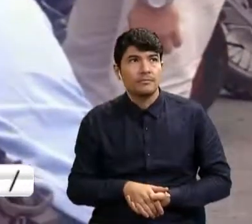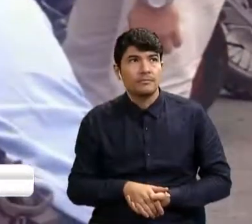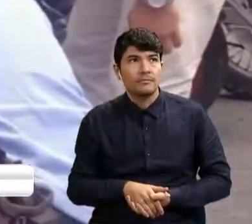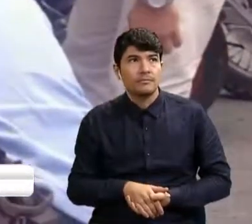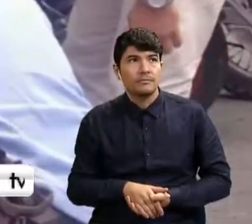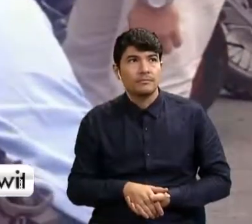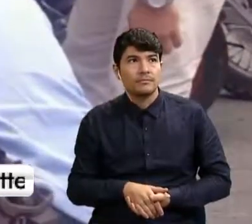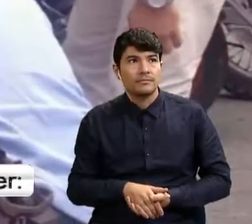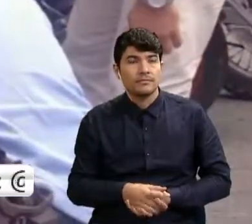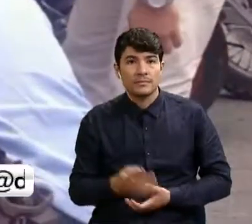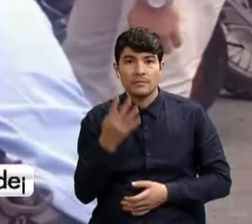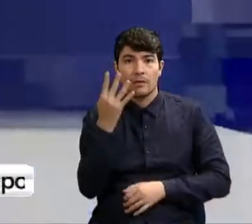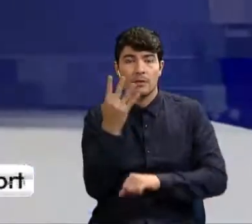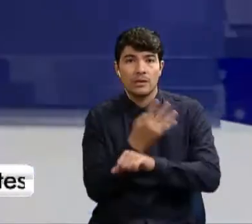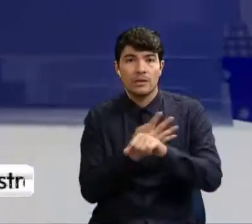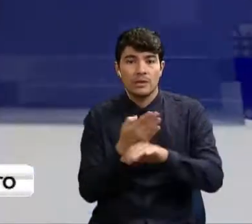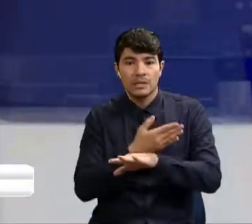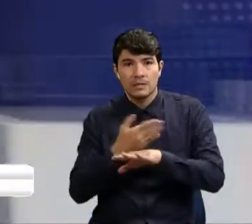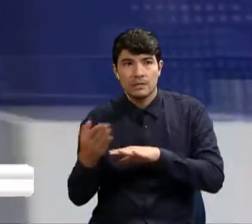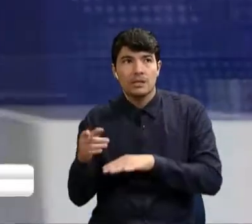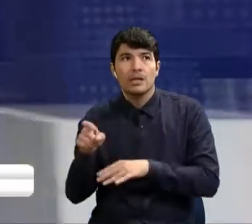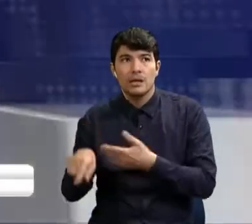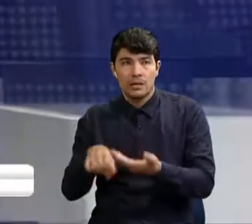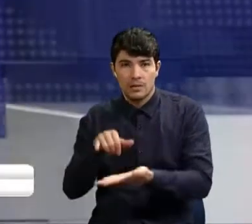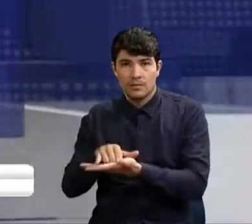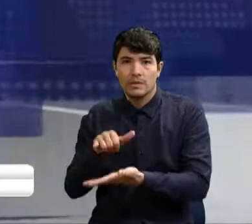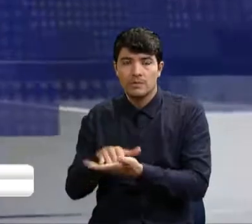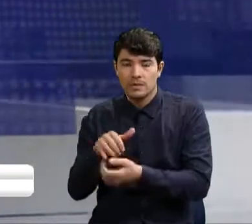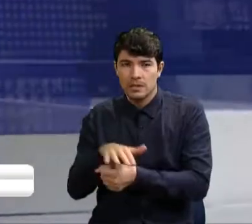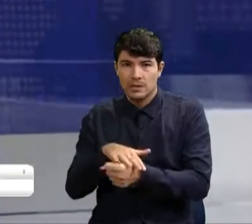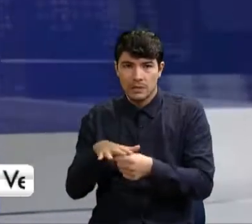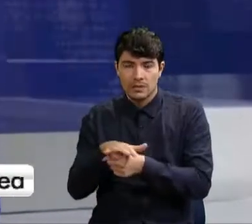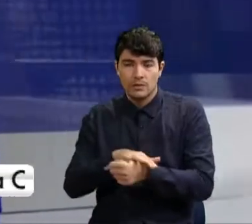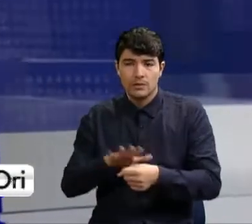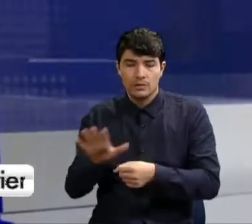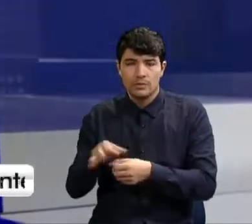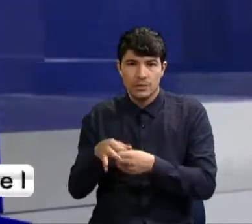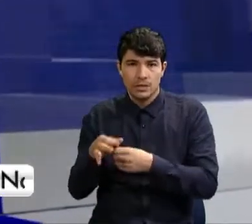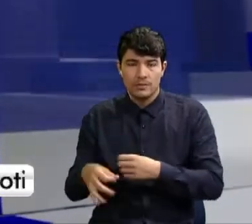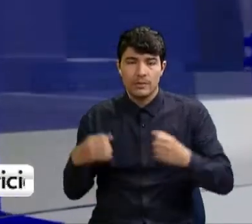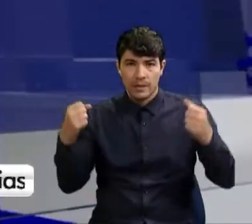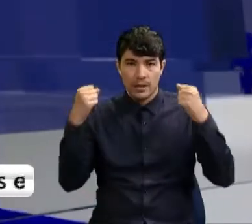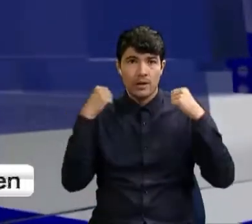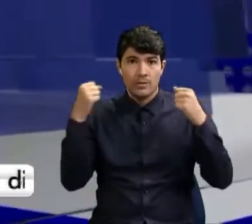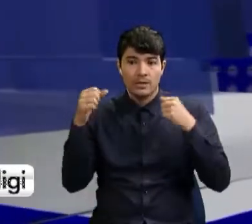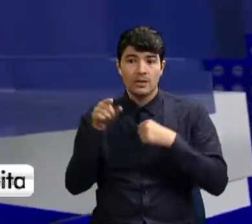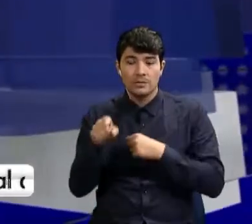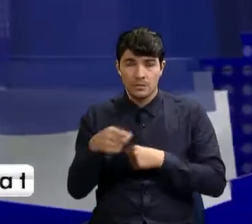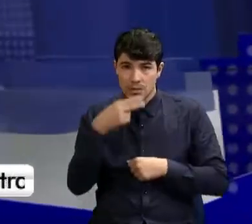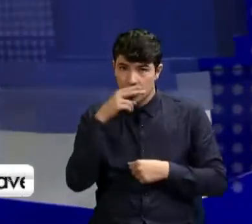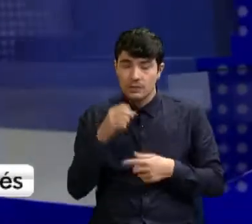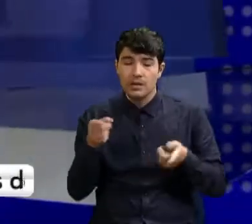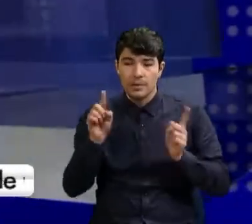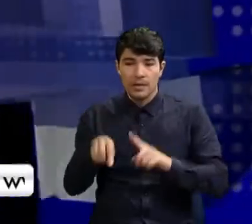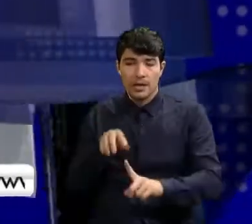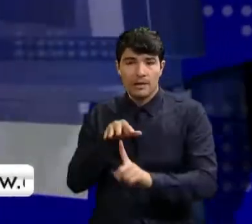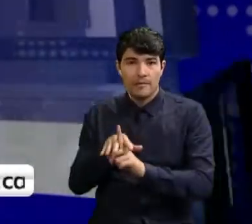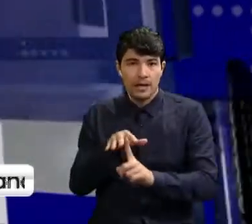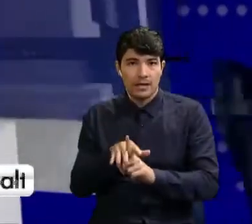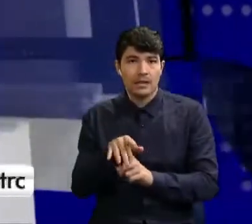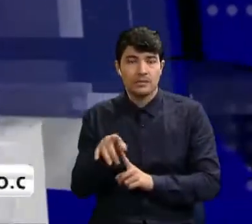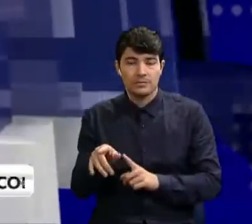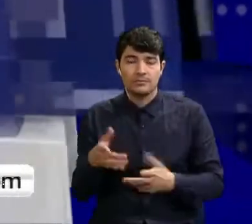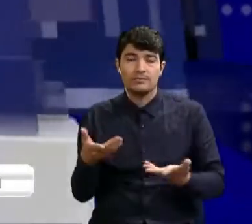cuatro horas más tarde un accidente se presenta en el municipio de piedecuesta donde un menor es afectado el cual está como